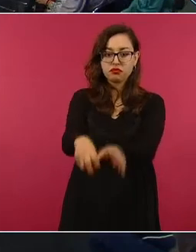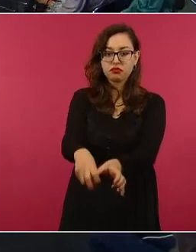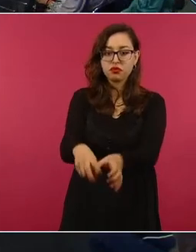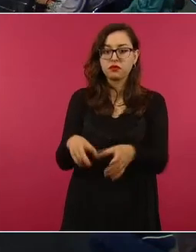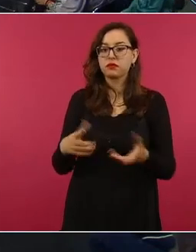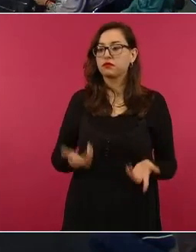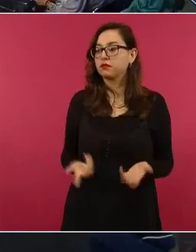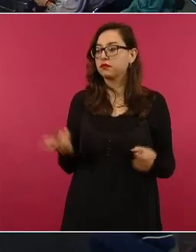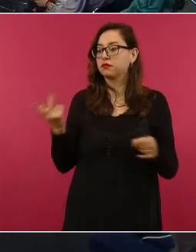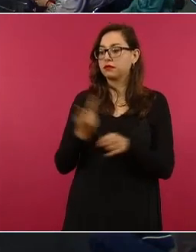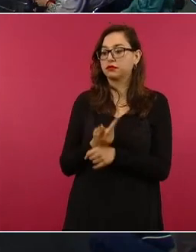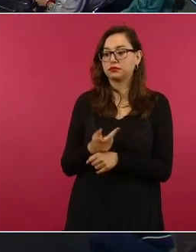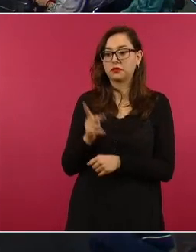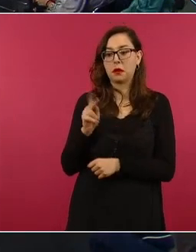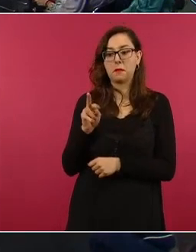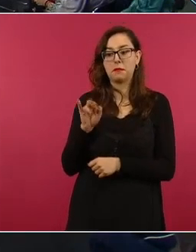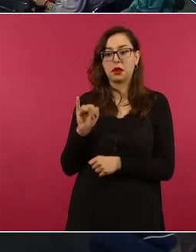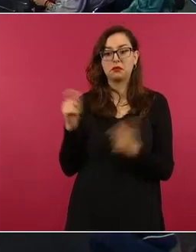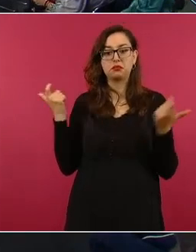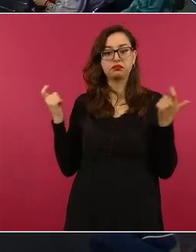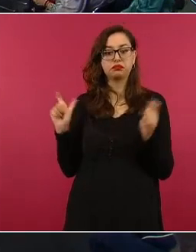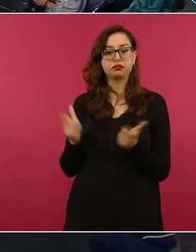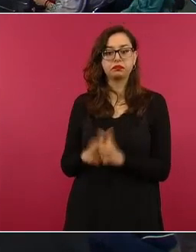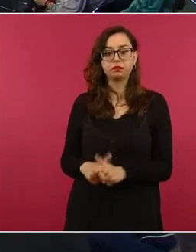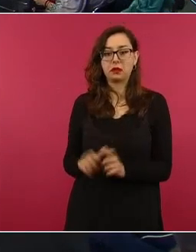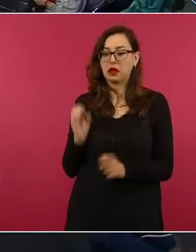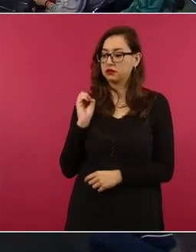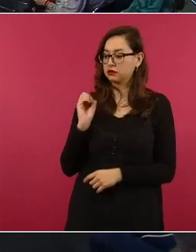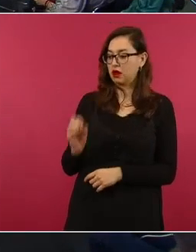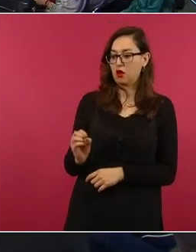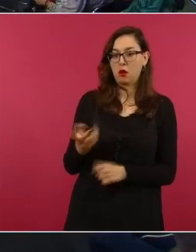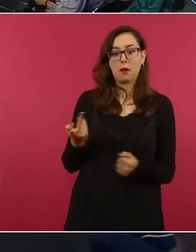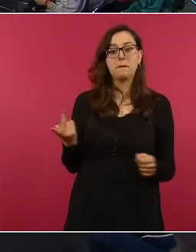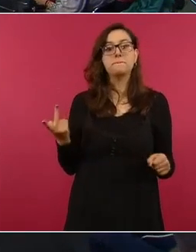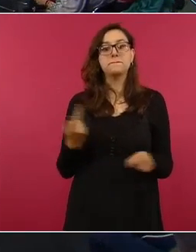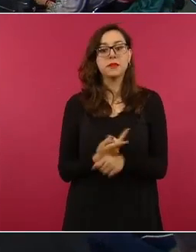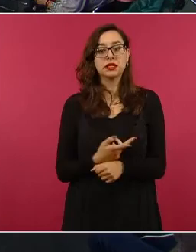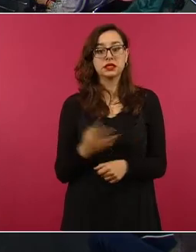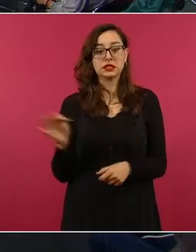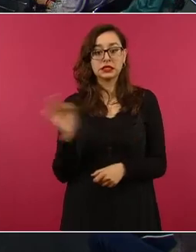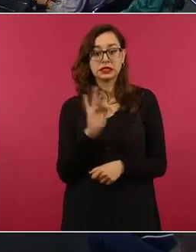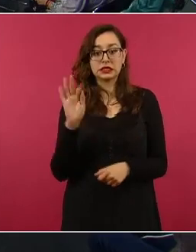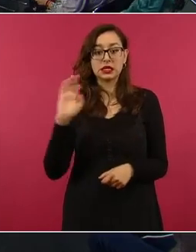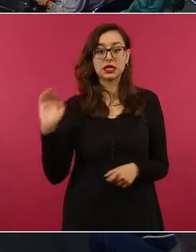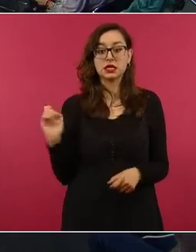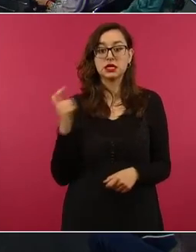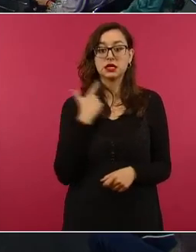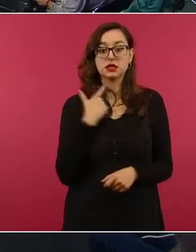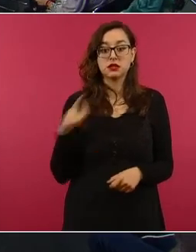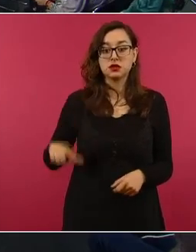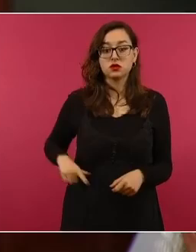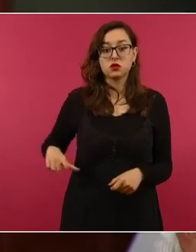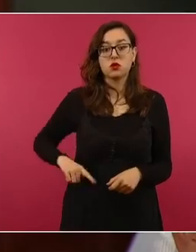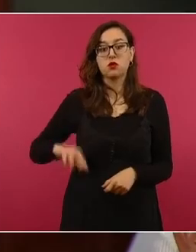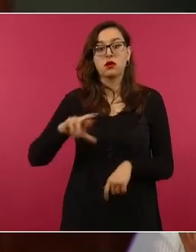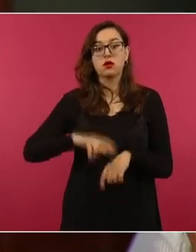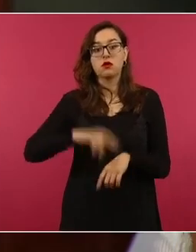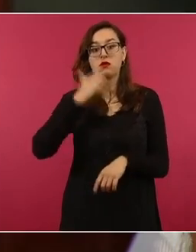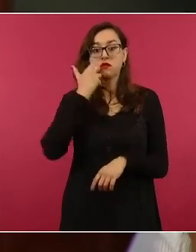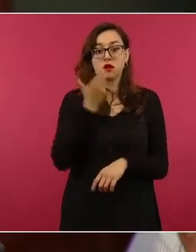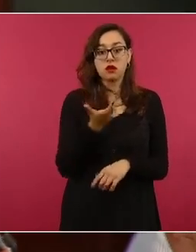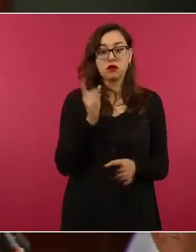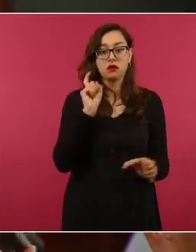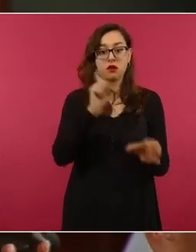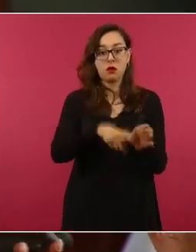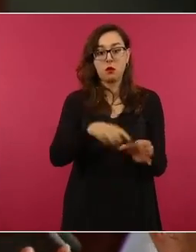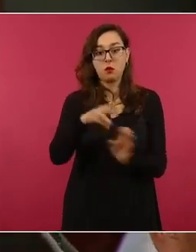y también si la exgobernadora le ha mostrado interés de irse a Morena o si ya la han invitado